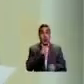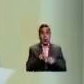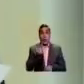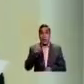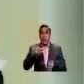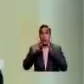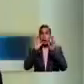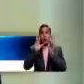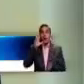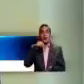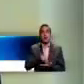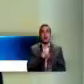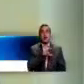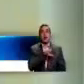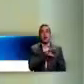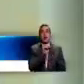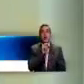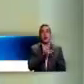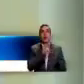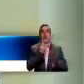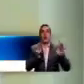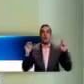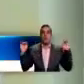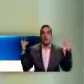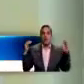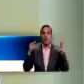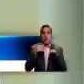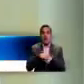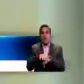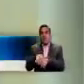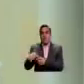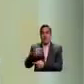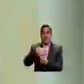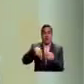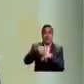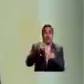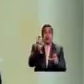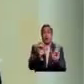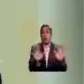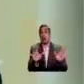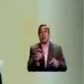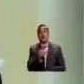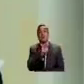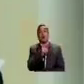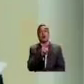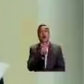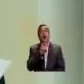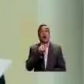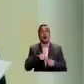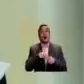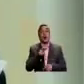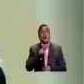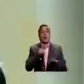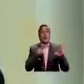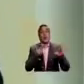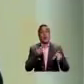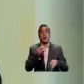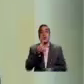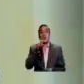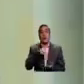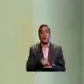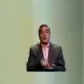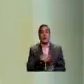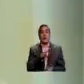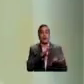tuvimos 3.539 aglomeraciones en el país. Y del 24 al 27 tenemos